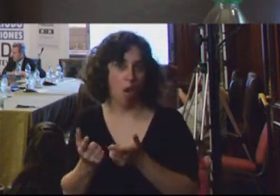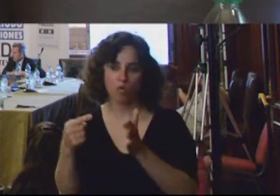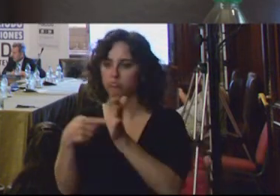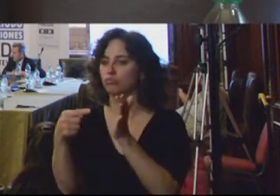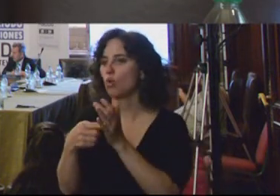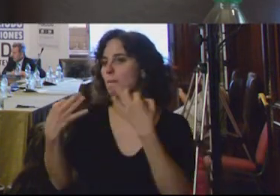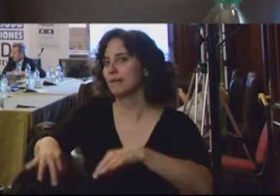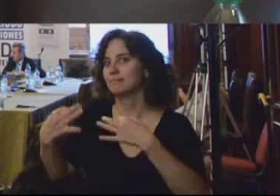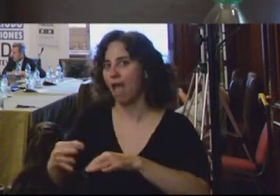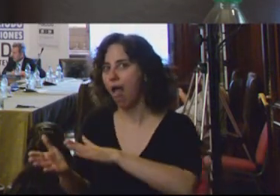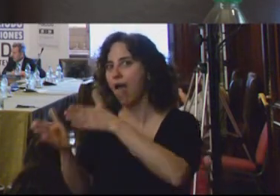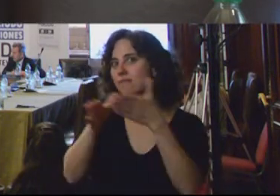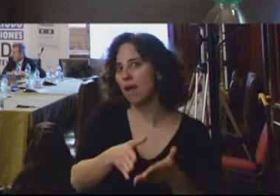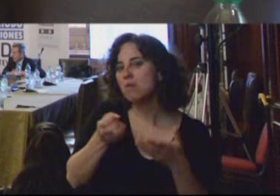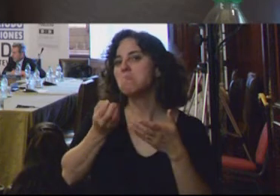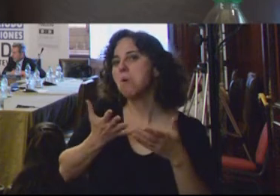especial, además por